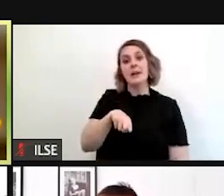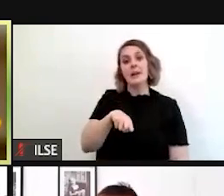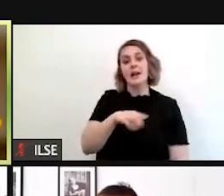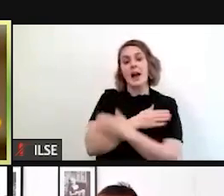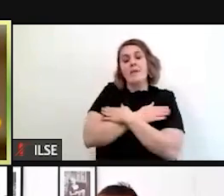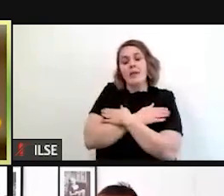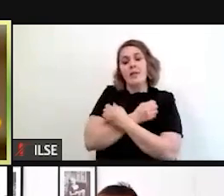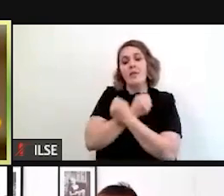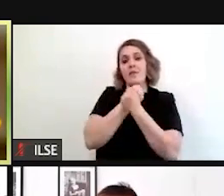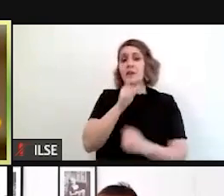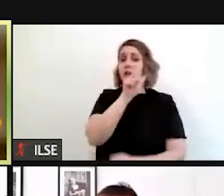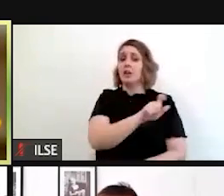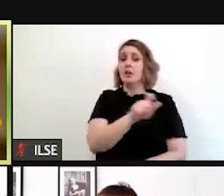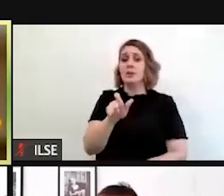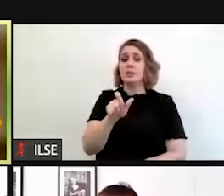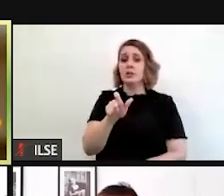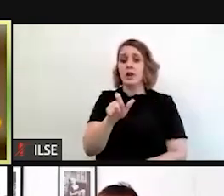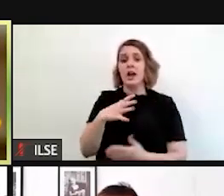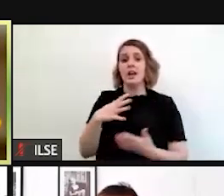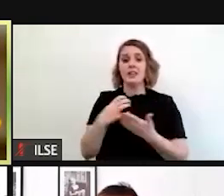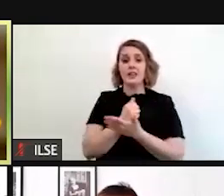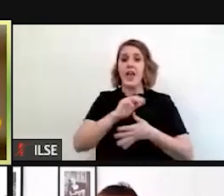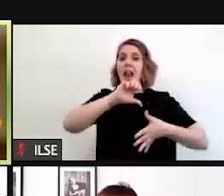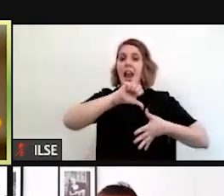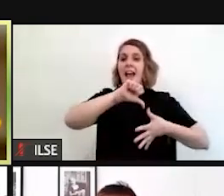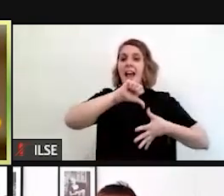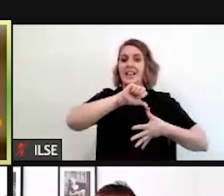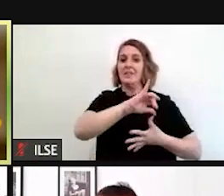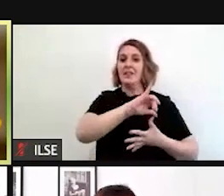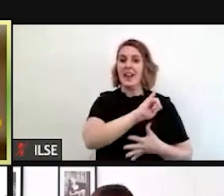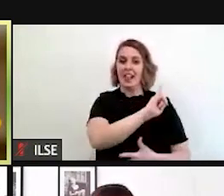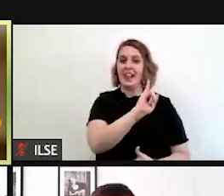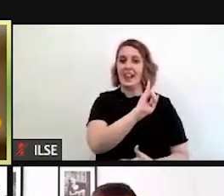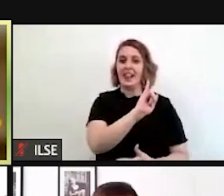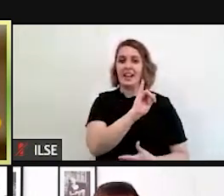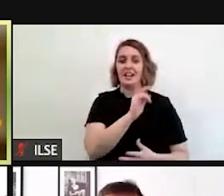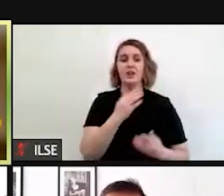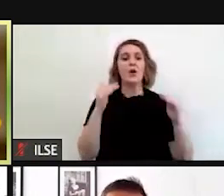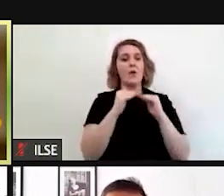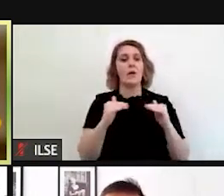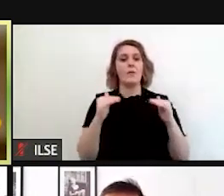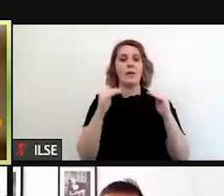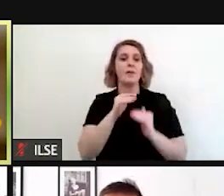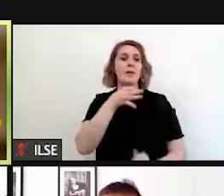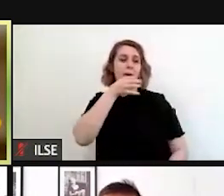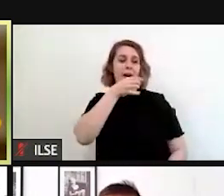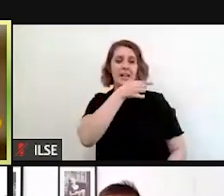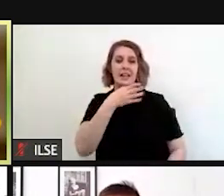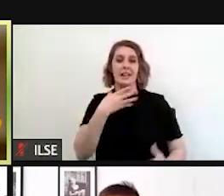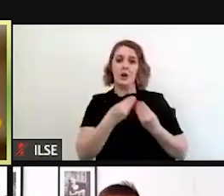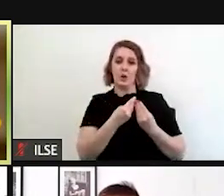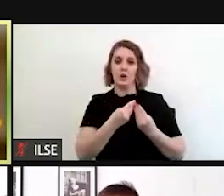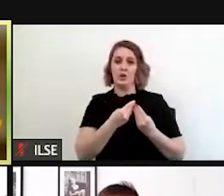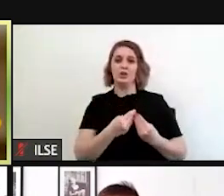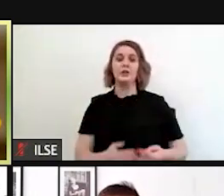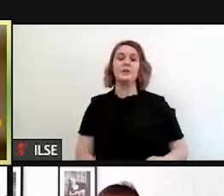enorme a aquellas personas que nos siguen desde Latinoamérica y tienen cita todos los jueves por la tarde con nosotros,